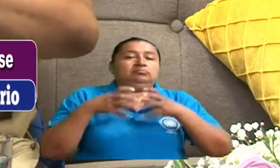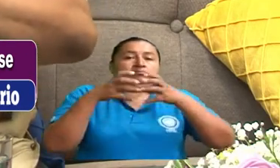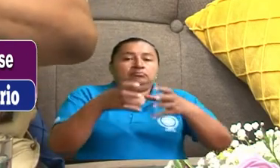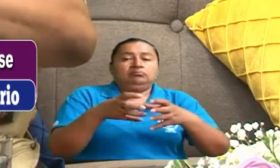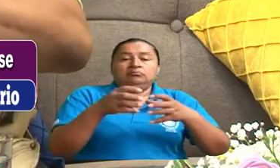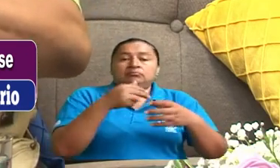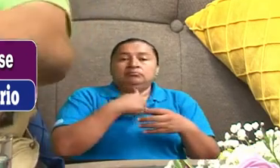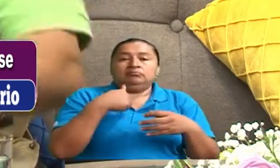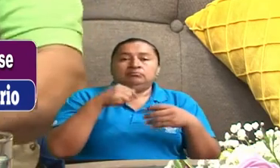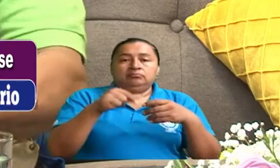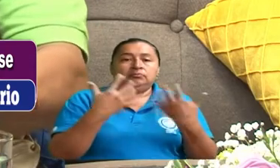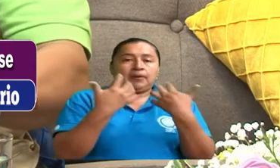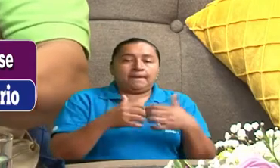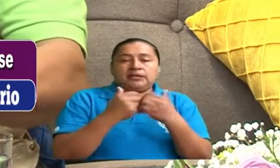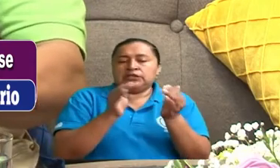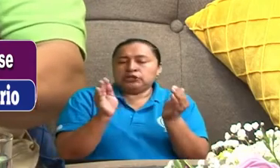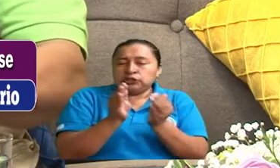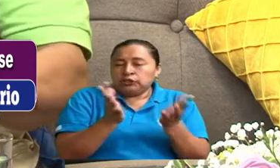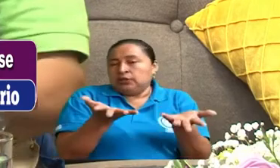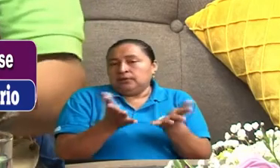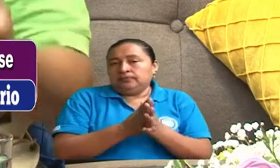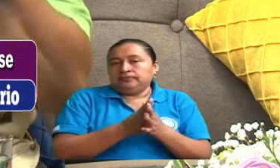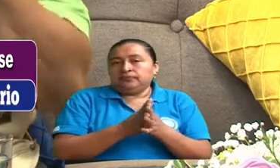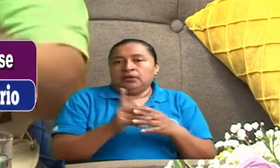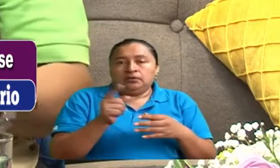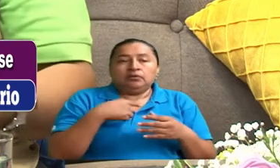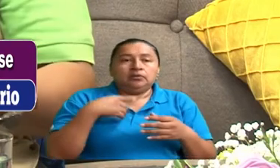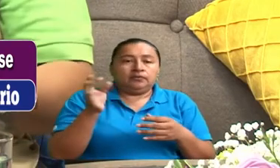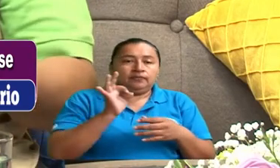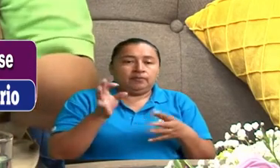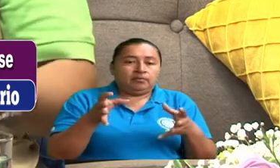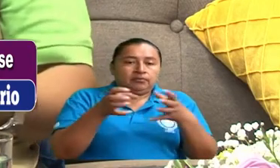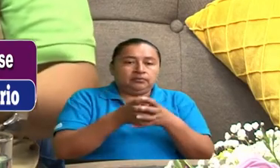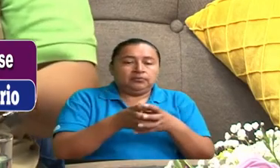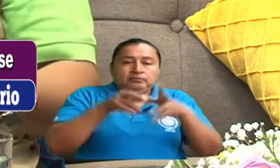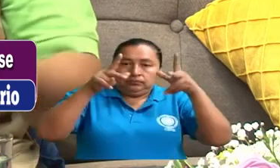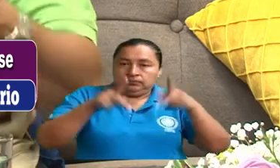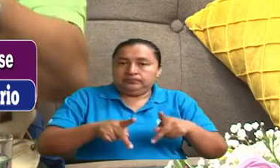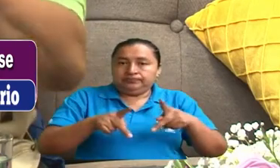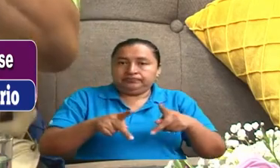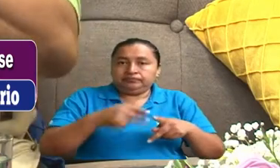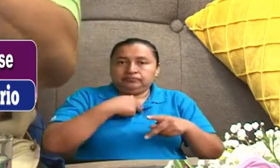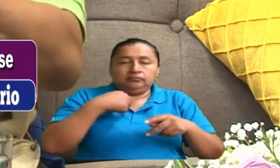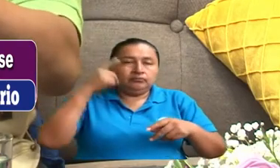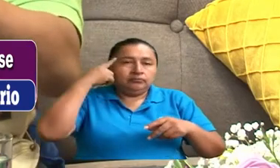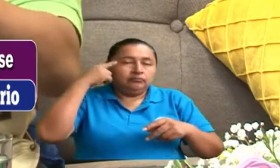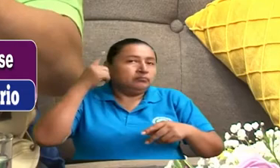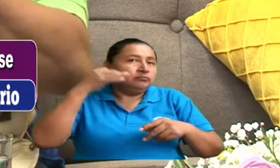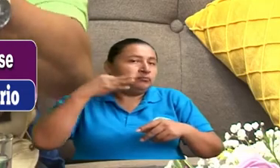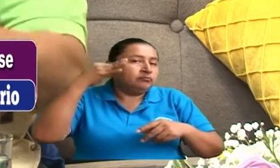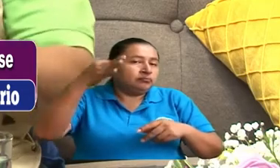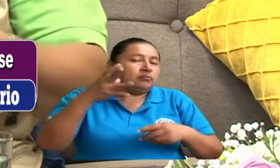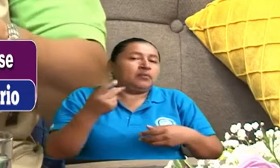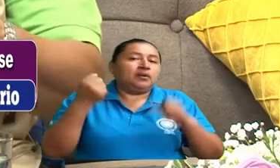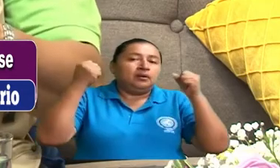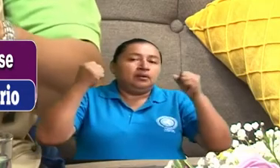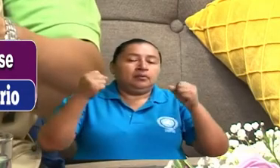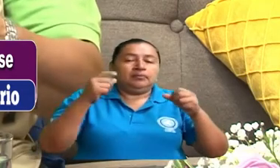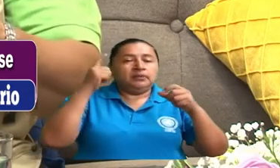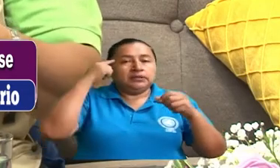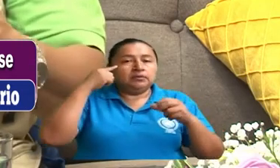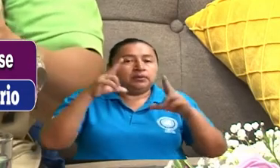ser una empresa. O sea, nos constituimos, ¿verdad?, personas pensando en el futuro, pensando por